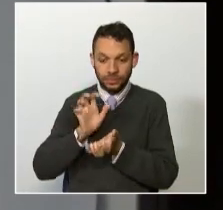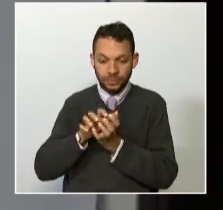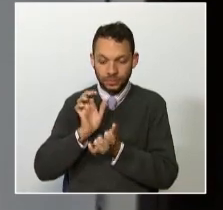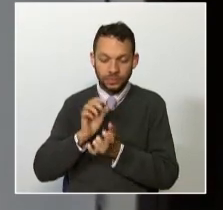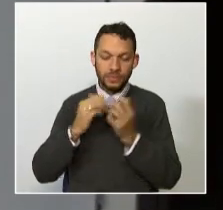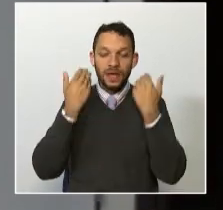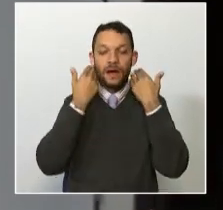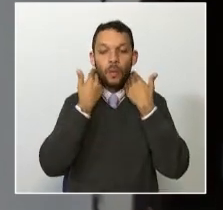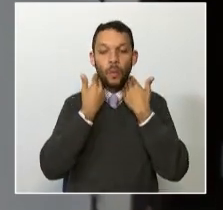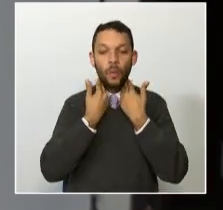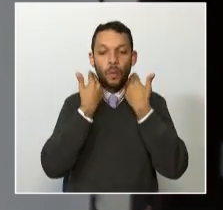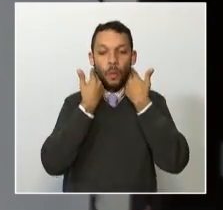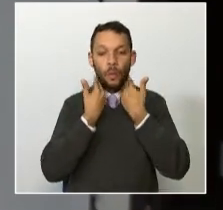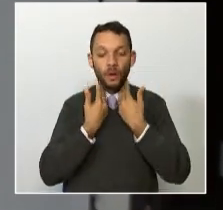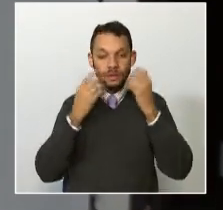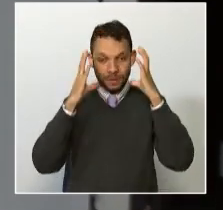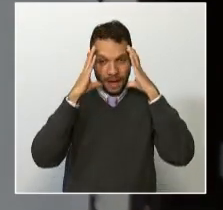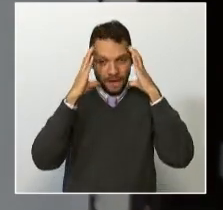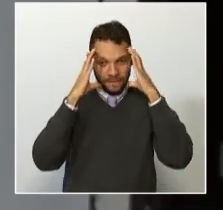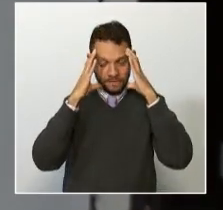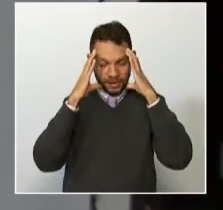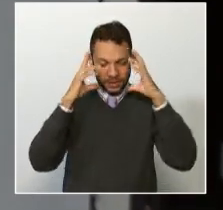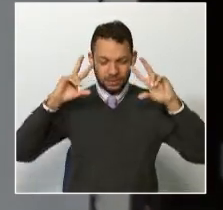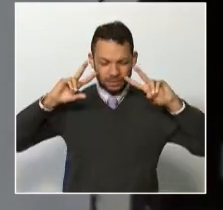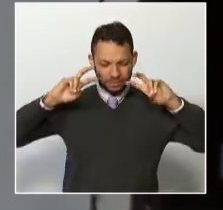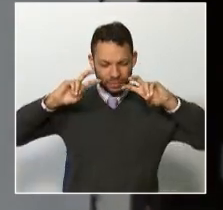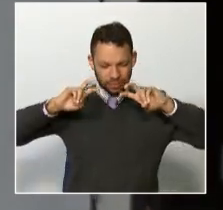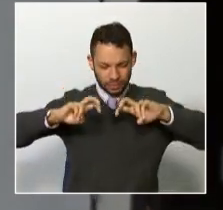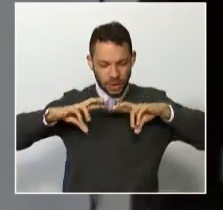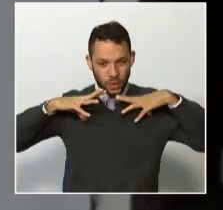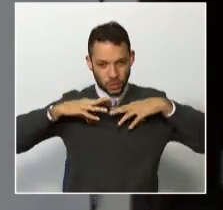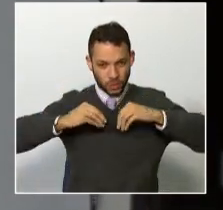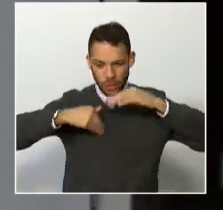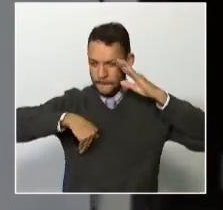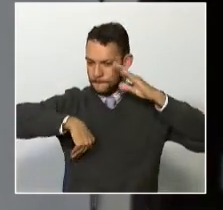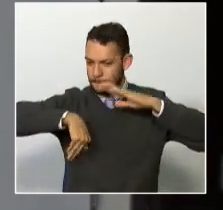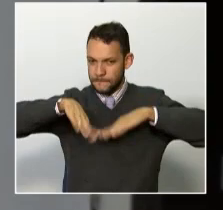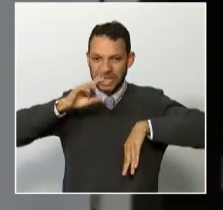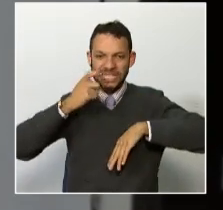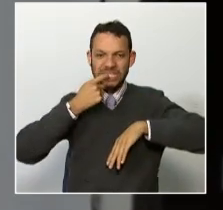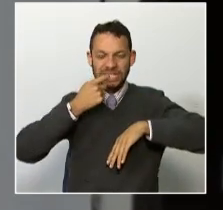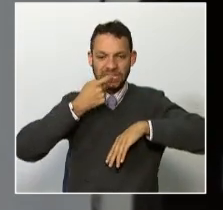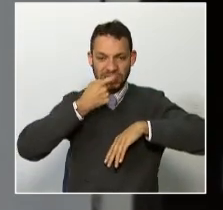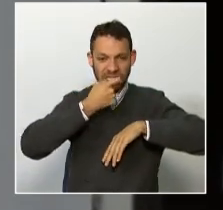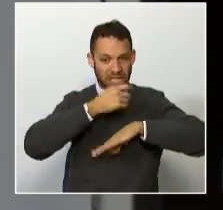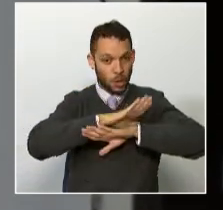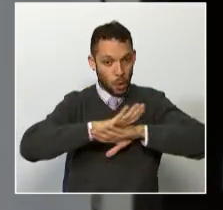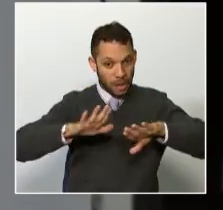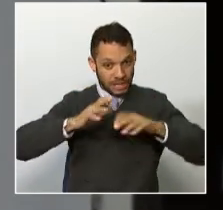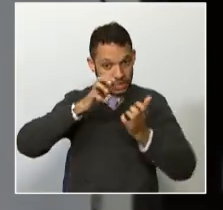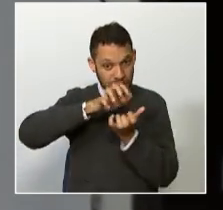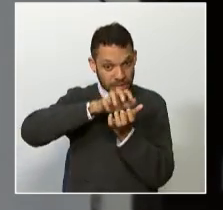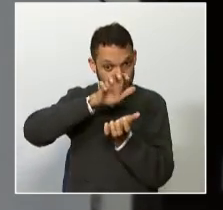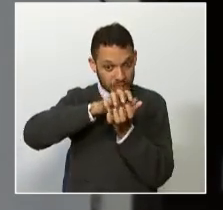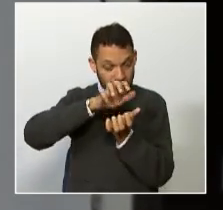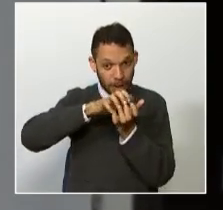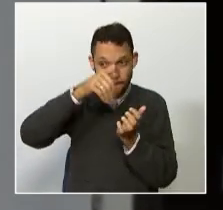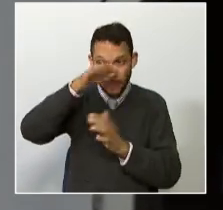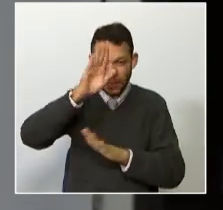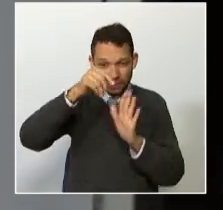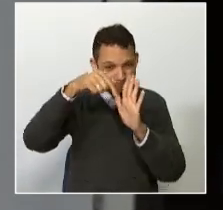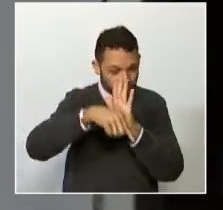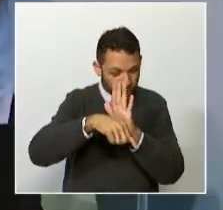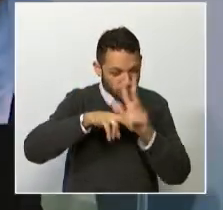cuello. La odontología neurofocal va más allá de los dientes. Ese sería como el eslogan, digamos, de la